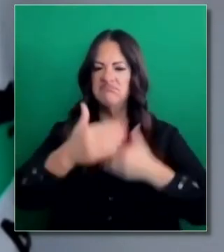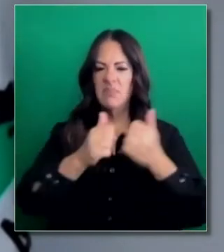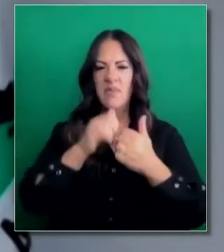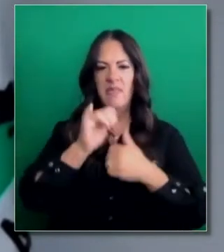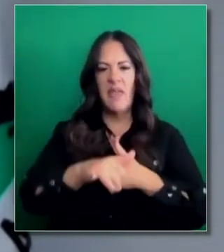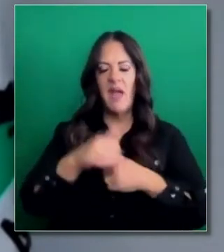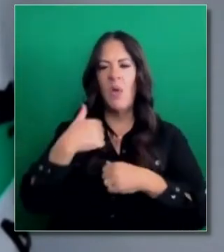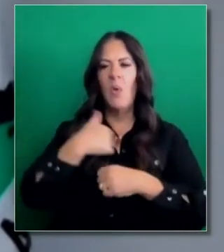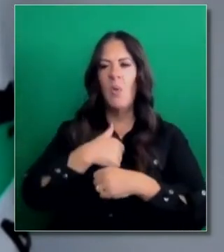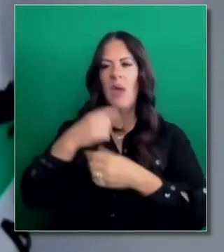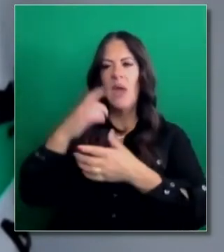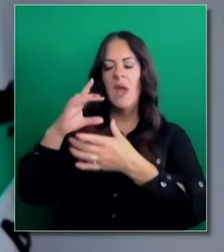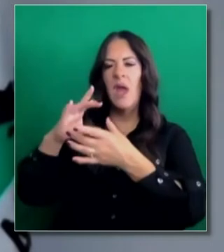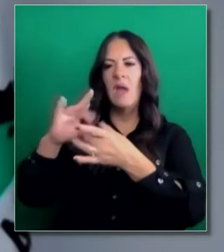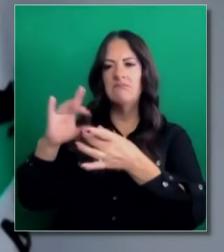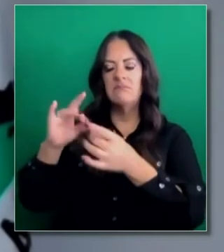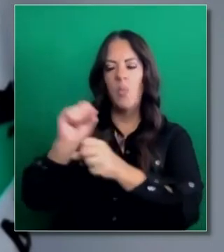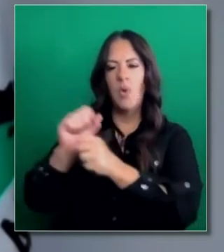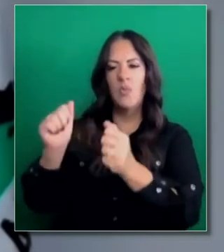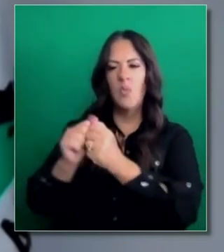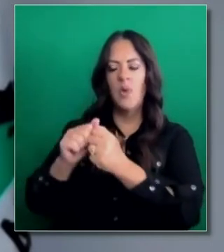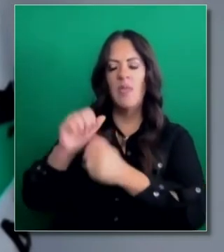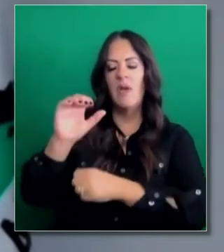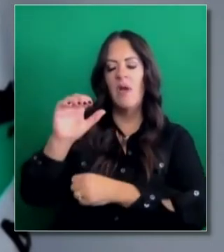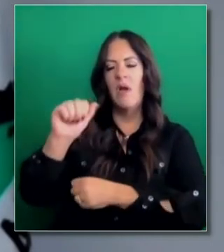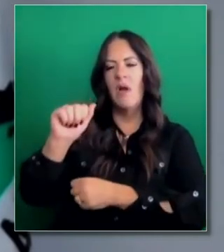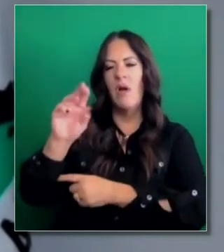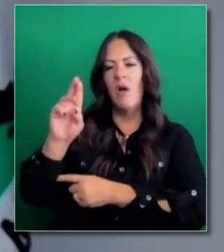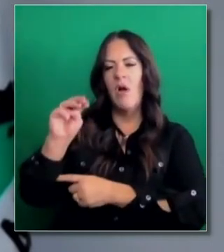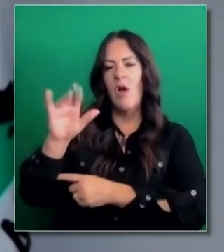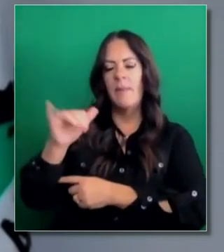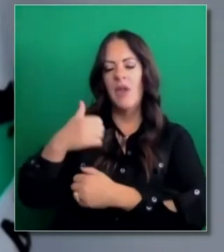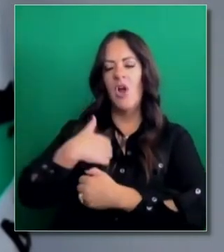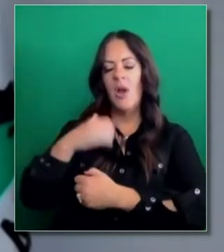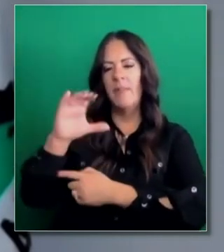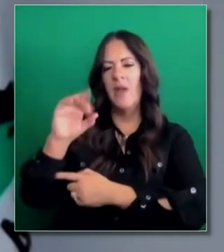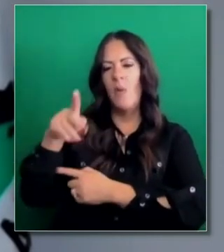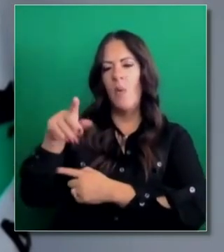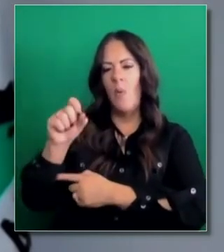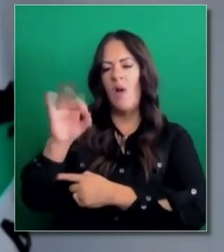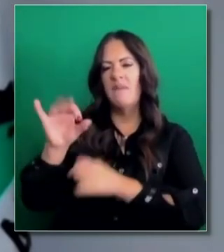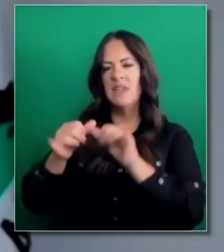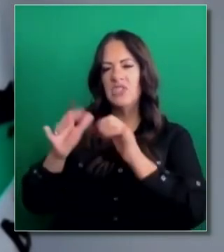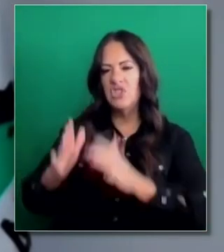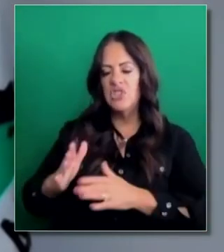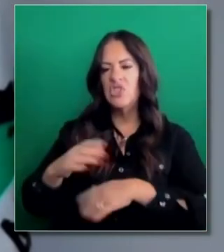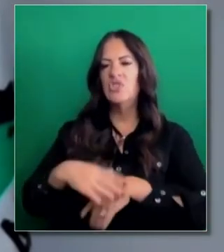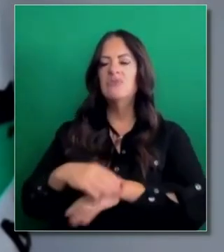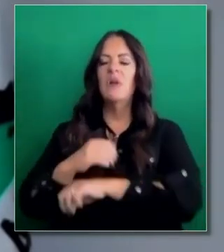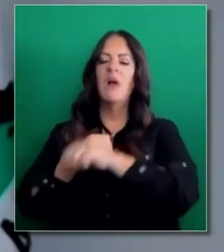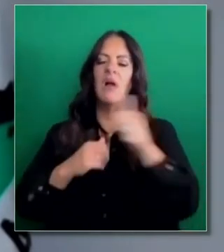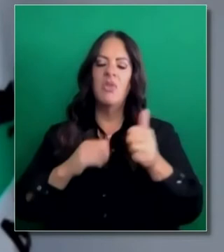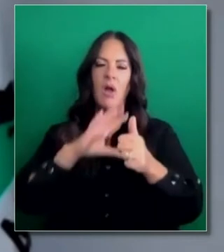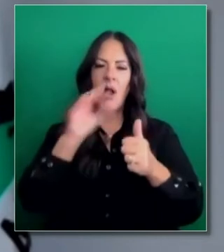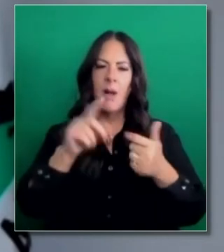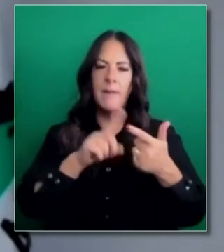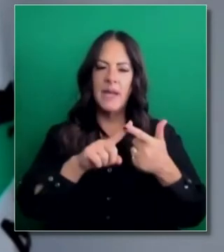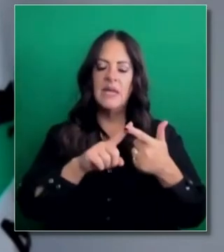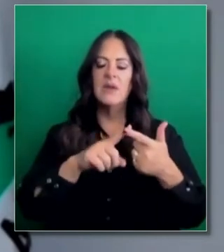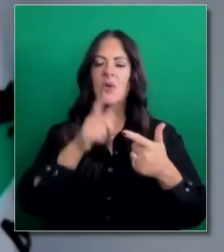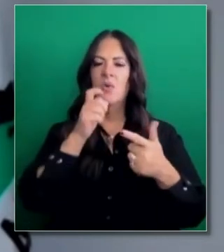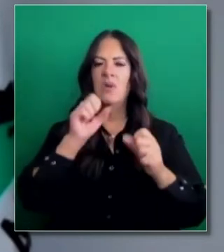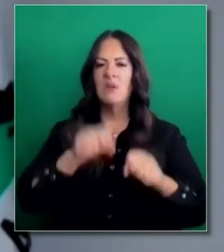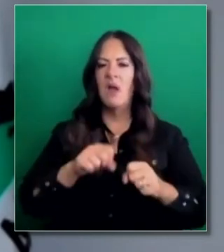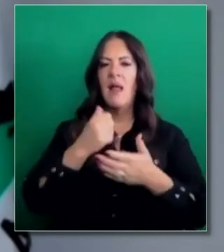con el cuerpo del ejército de ingenieros de técnicos no solamente en el condado de los